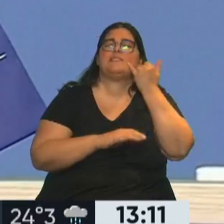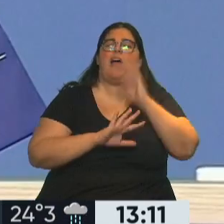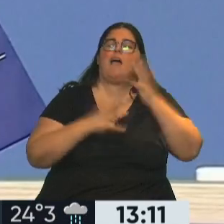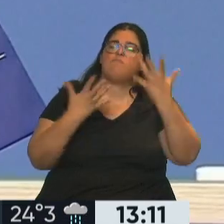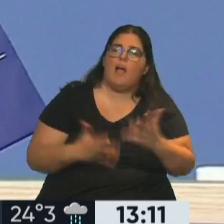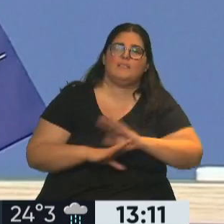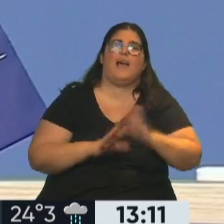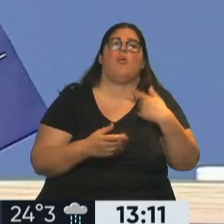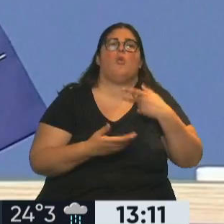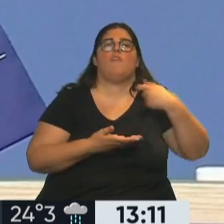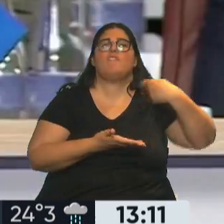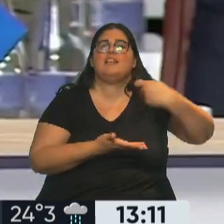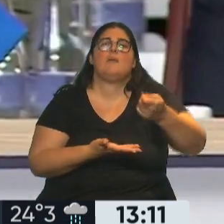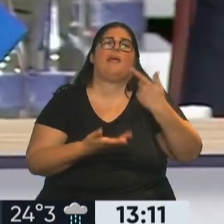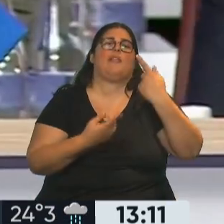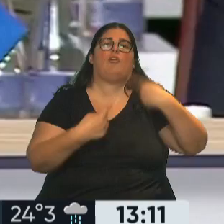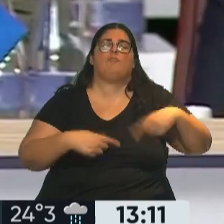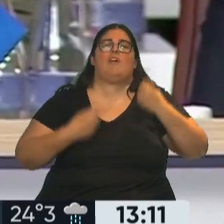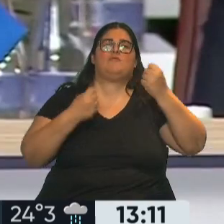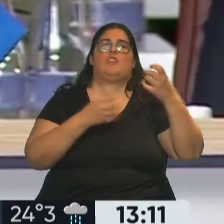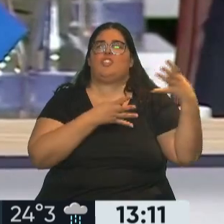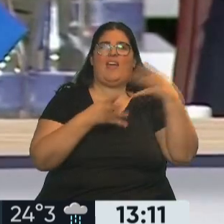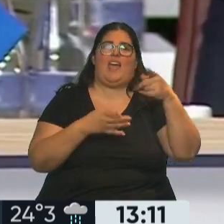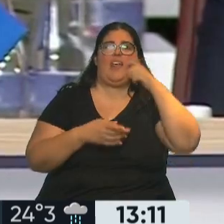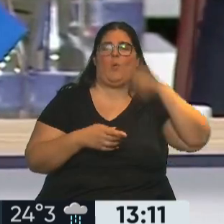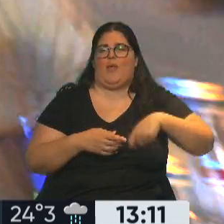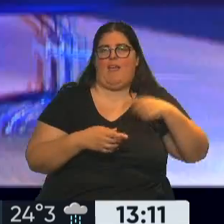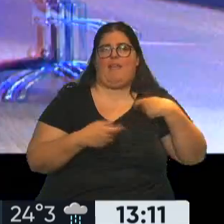incondicional como hasta ahora el esfuerzo de guerra